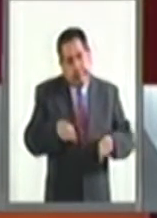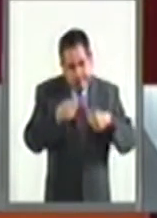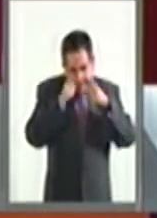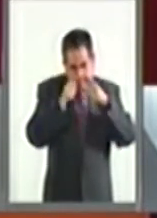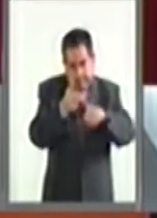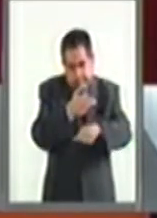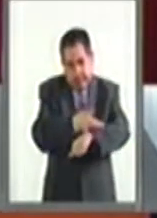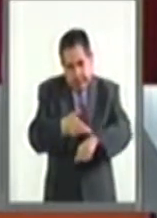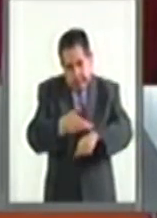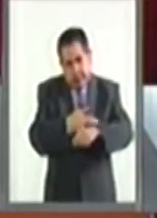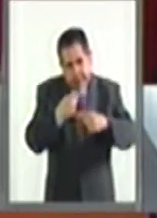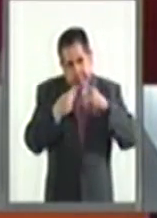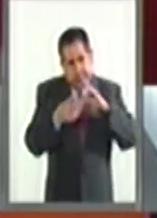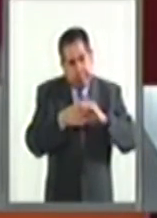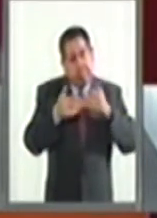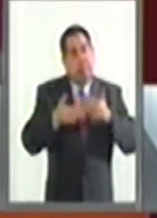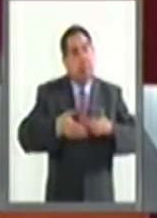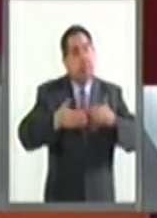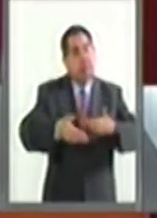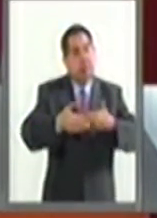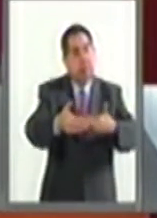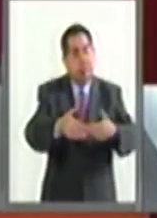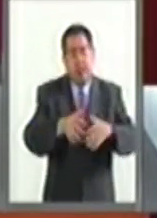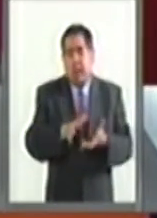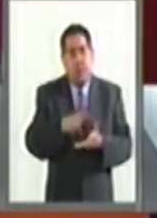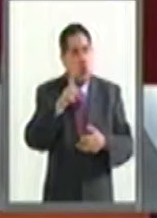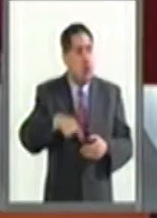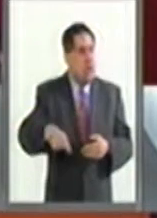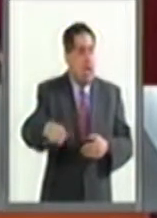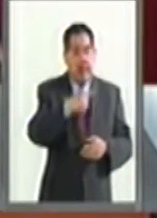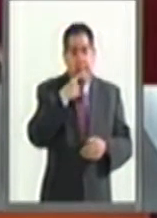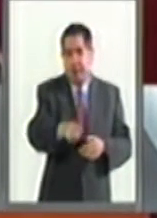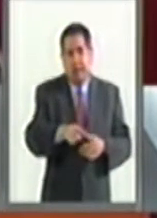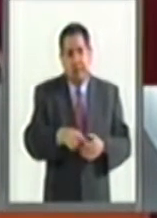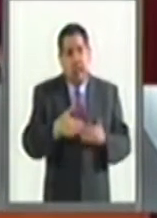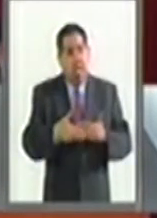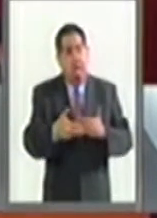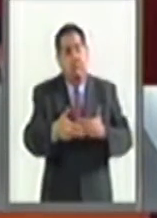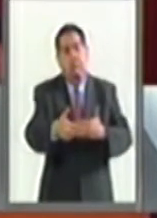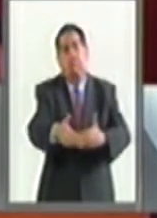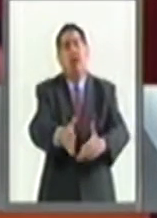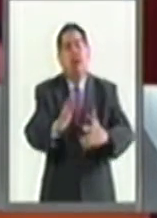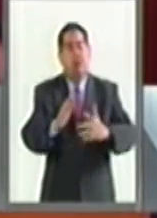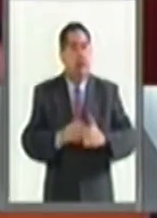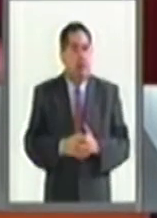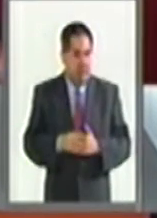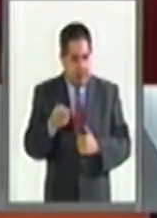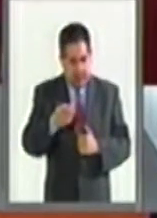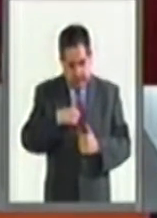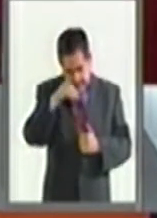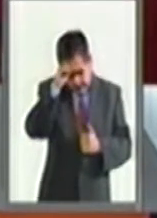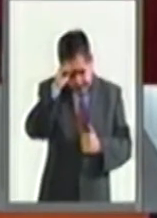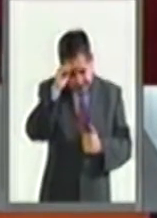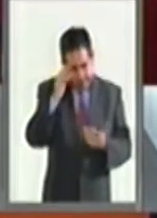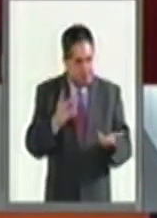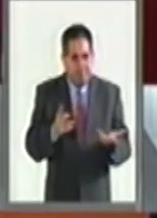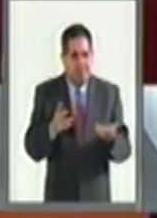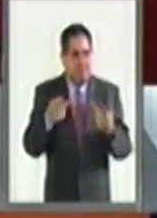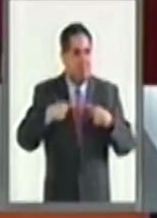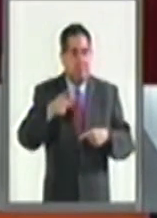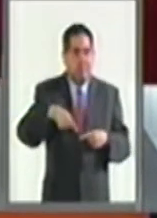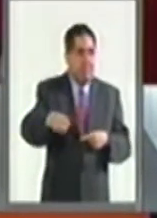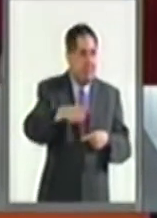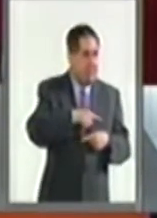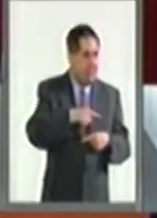los conflictos en la mayoría de las materias del derecho. Y en consecuencia, la